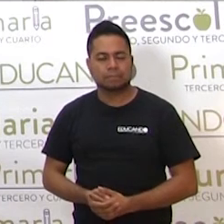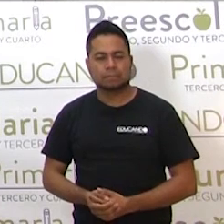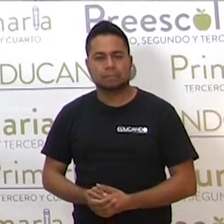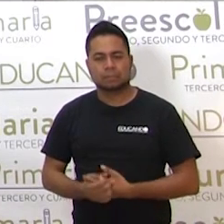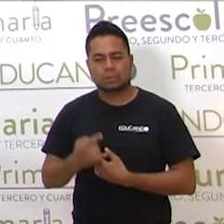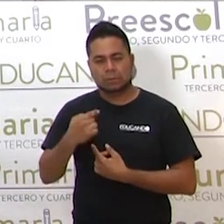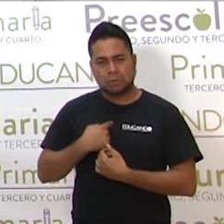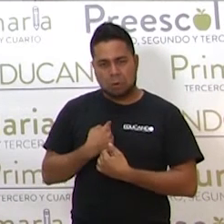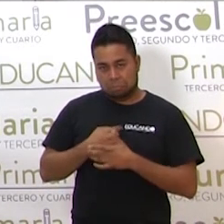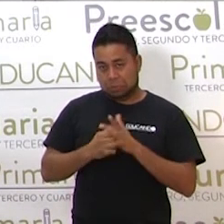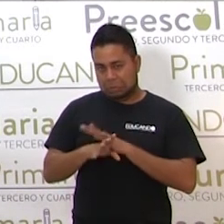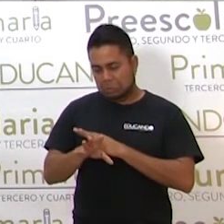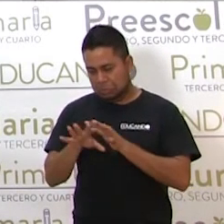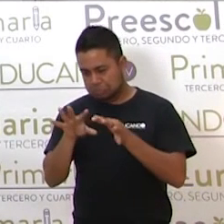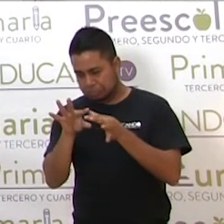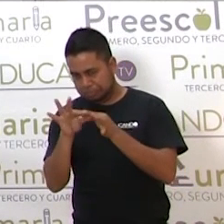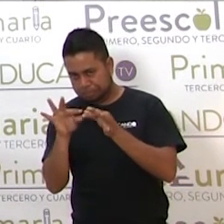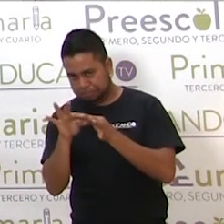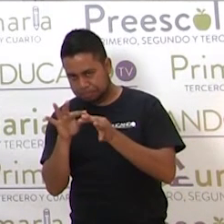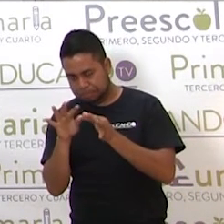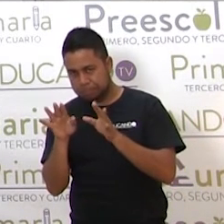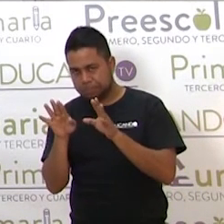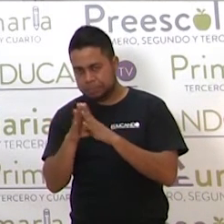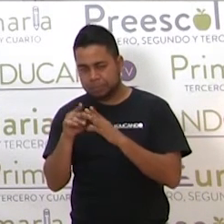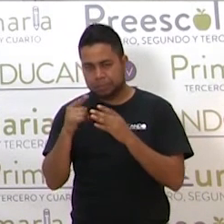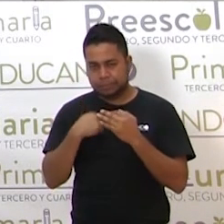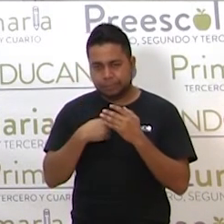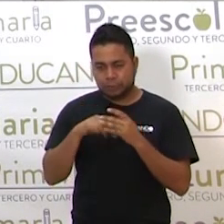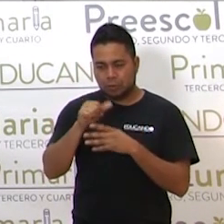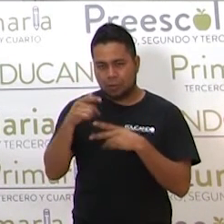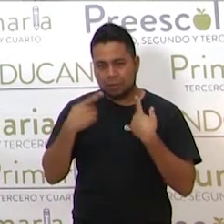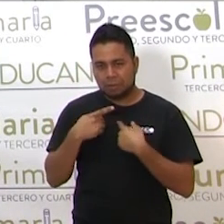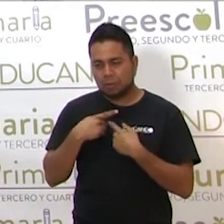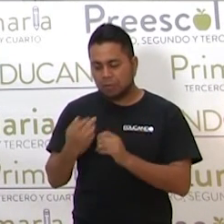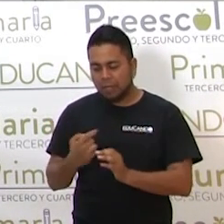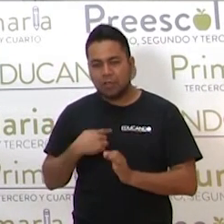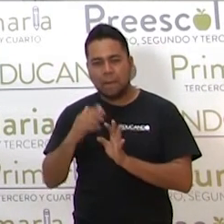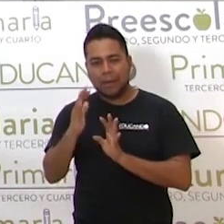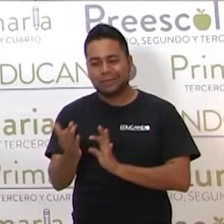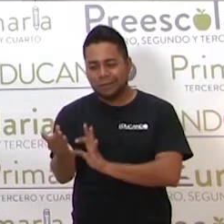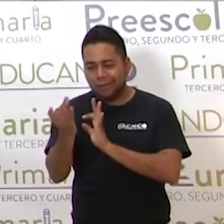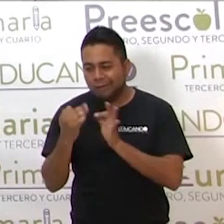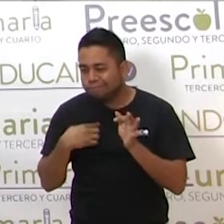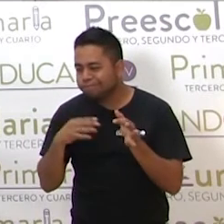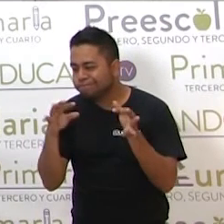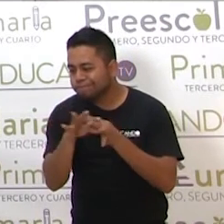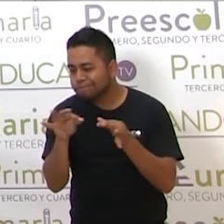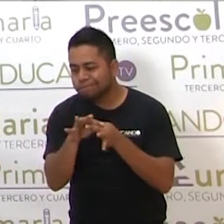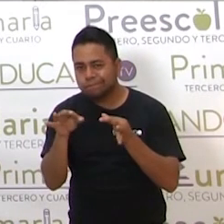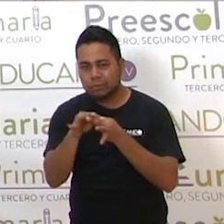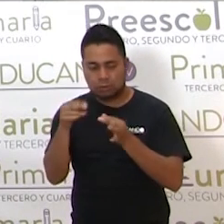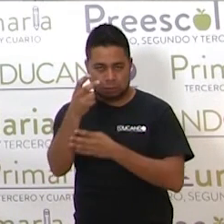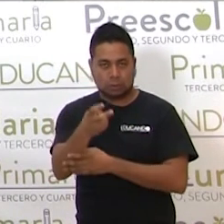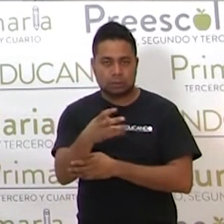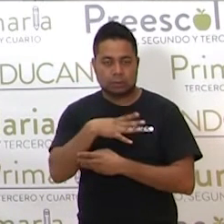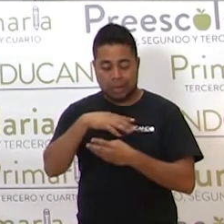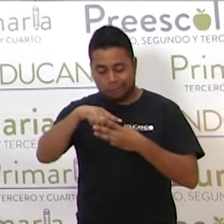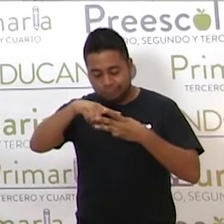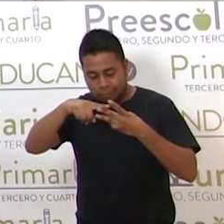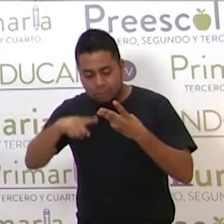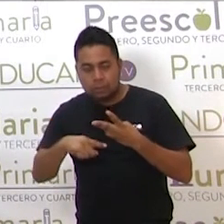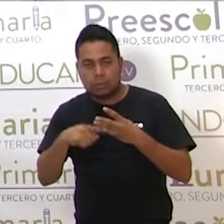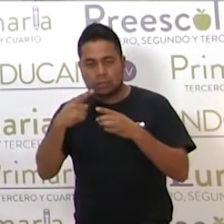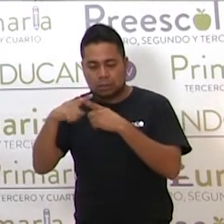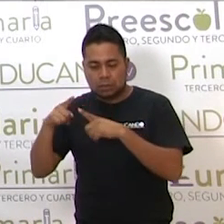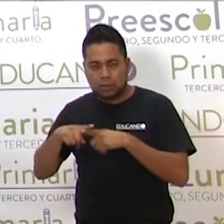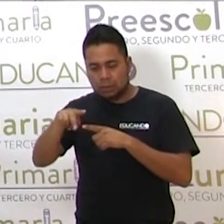está narrando como si estuviera viendo a otra persona. Bien, entonces estos son los tres tipos de